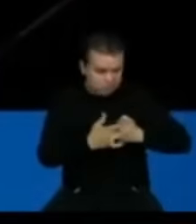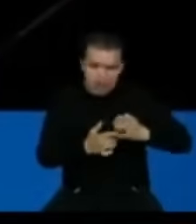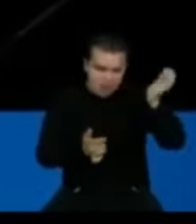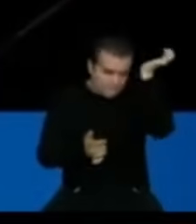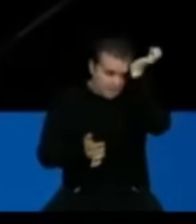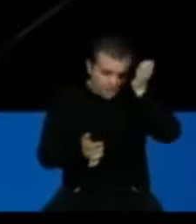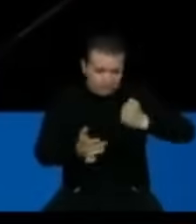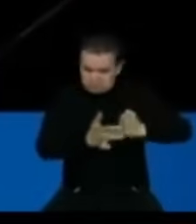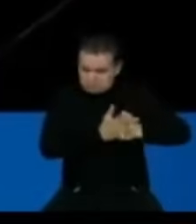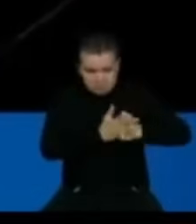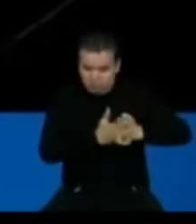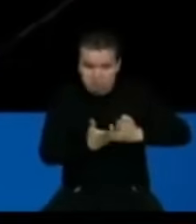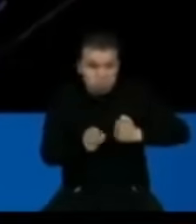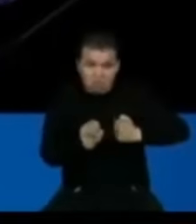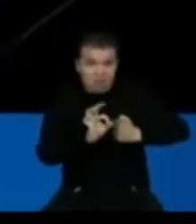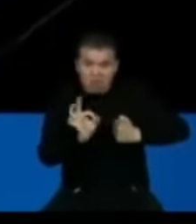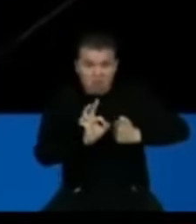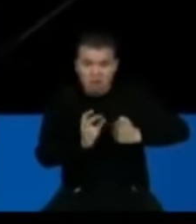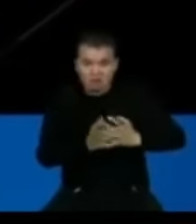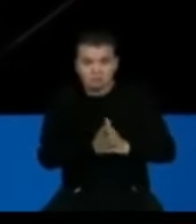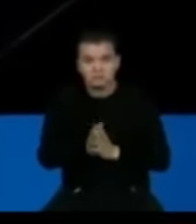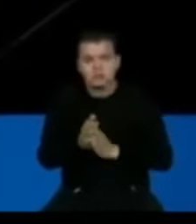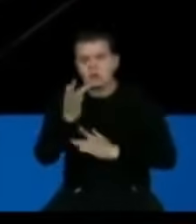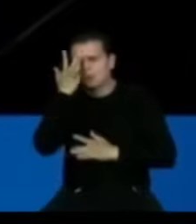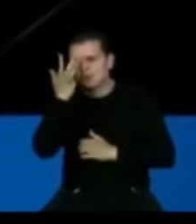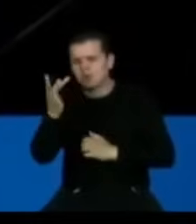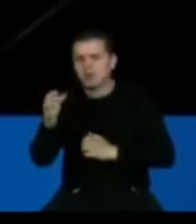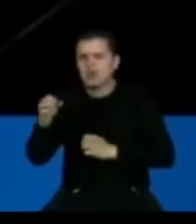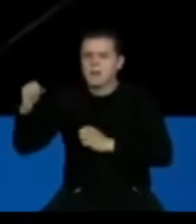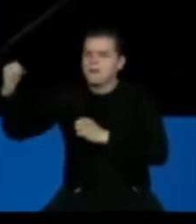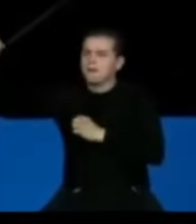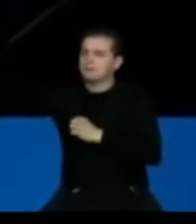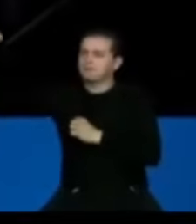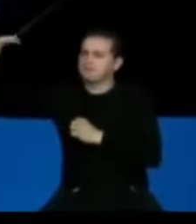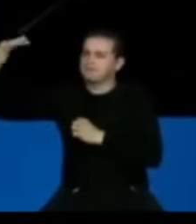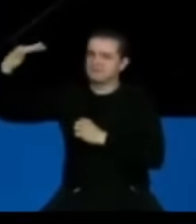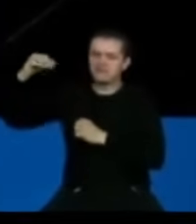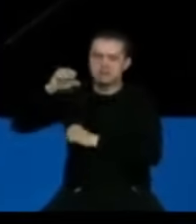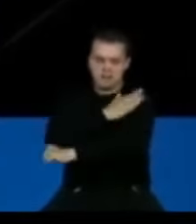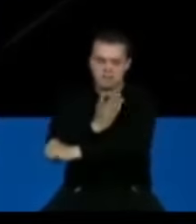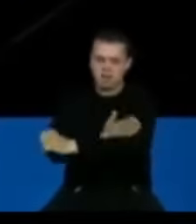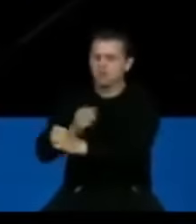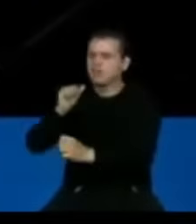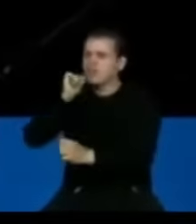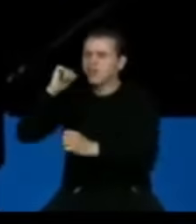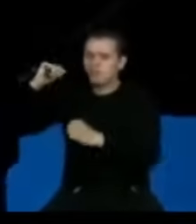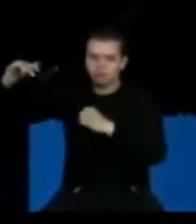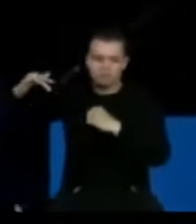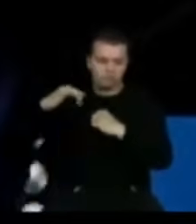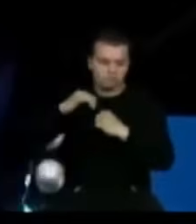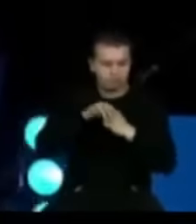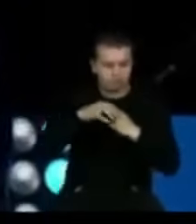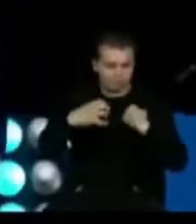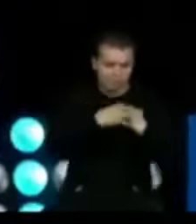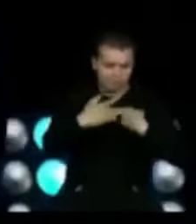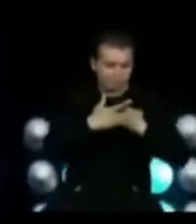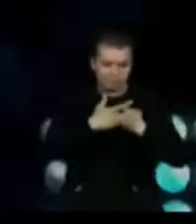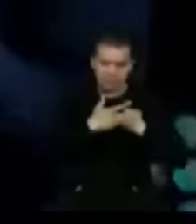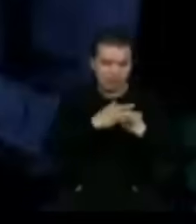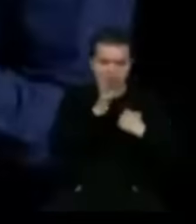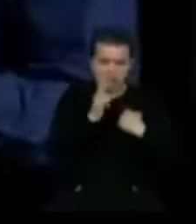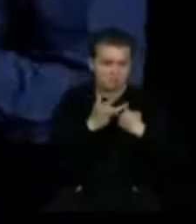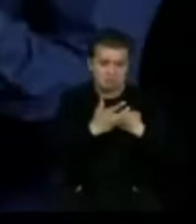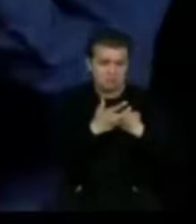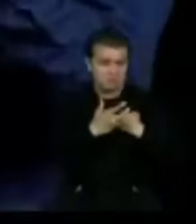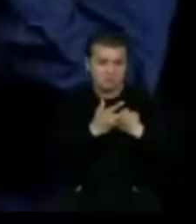que Dios manifieste su poder, su gloria en tu vida y a través de tu vida. Todo lo que proviene